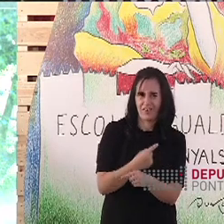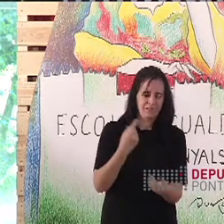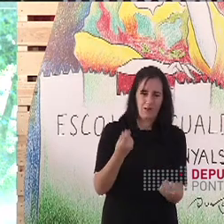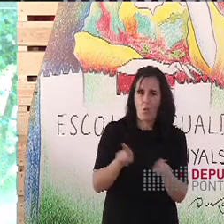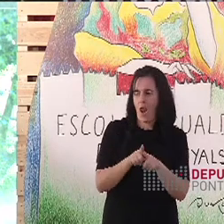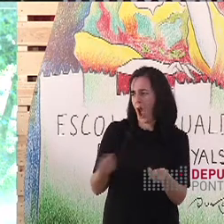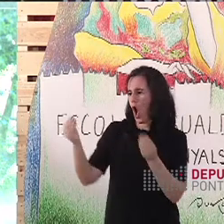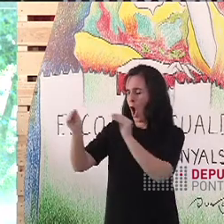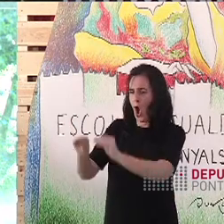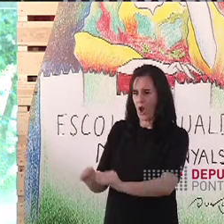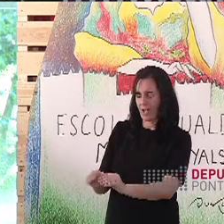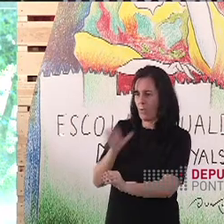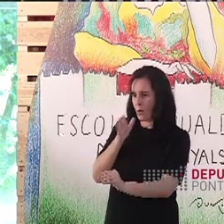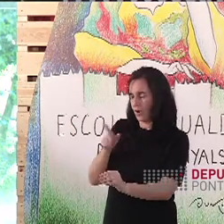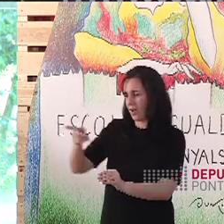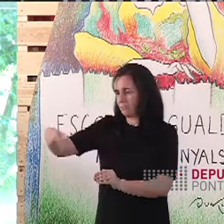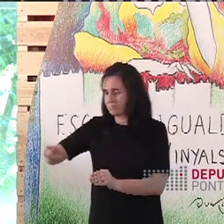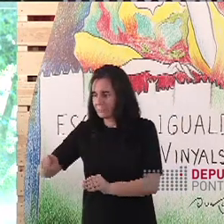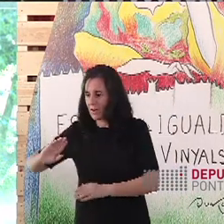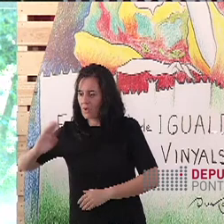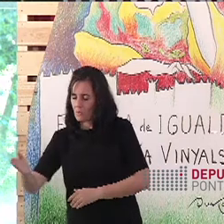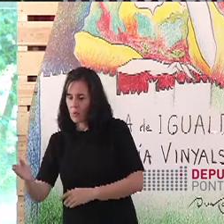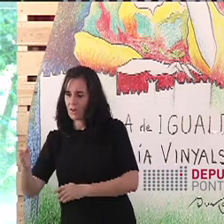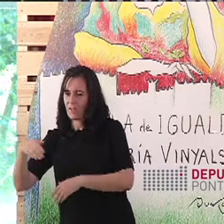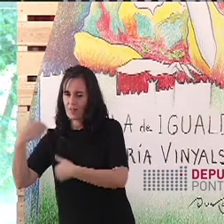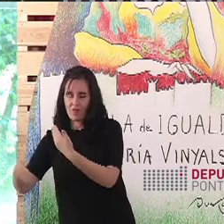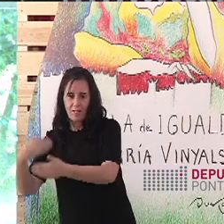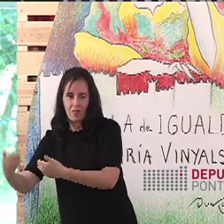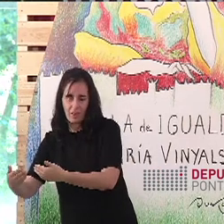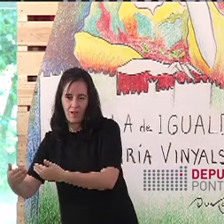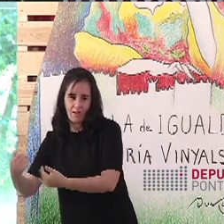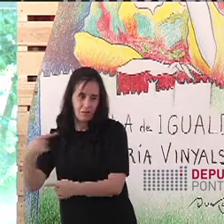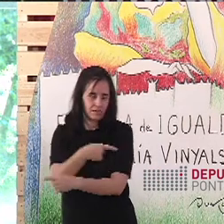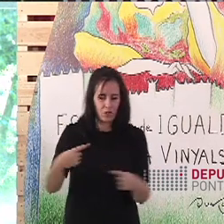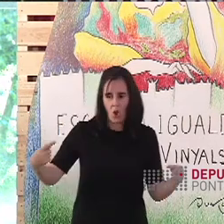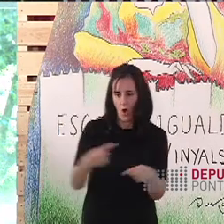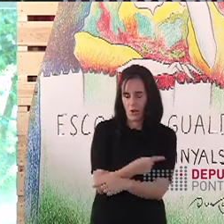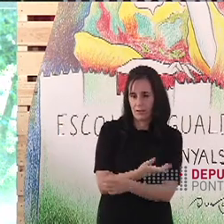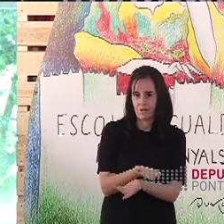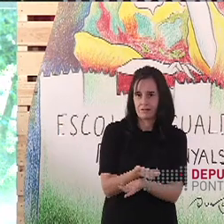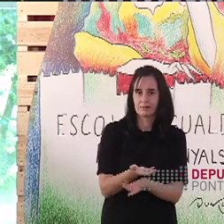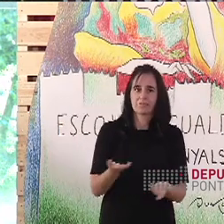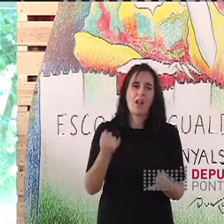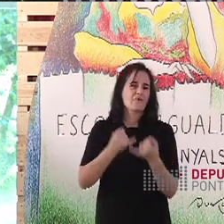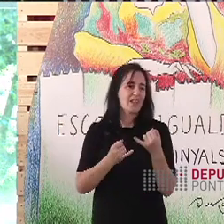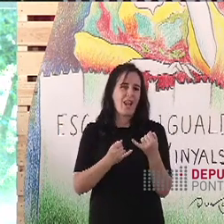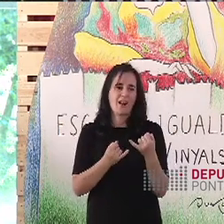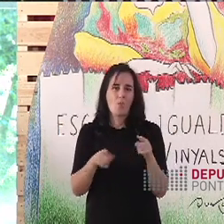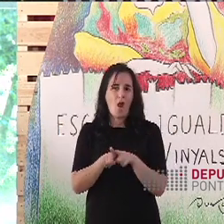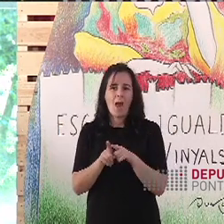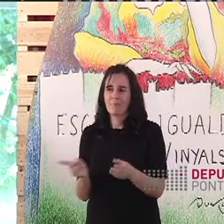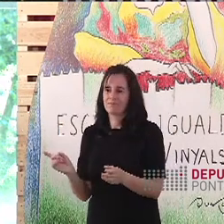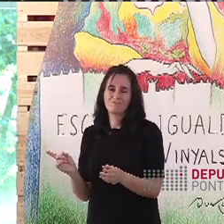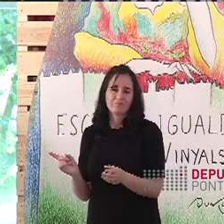que se estaba generando por si mesmos. É dicir, era como descontextualizar, non ter claro unha intervención integral, evidentemente. E